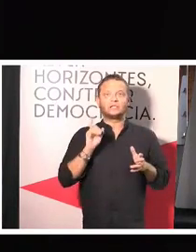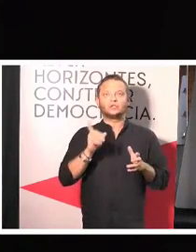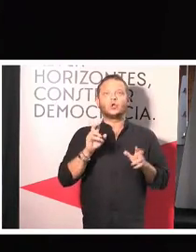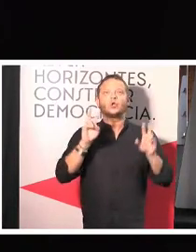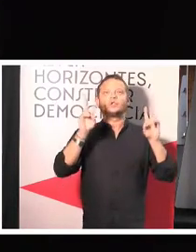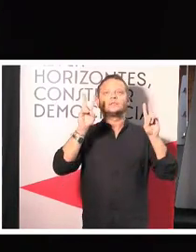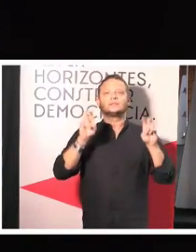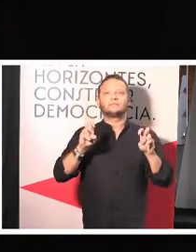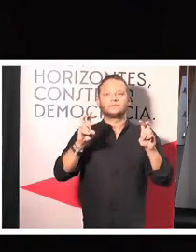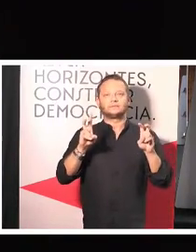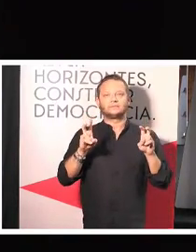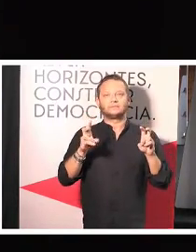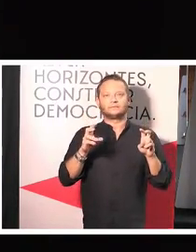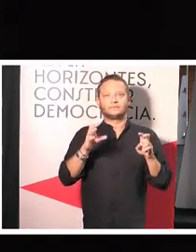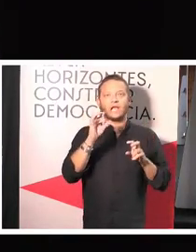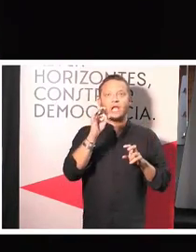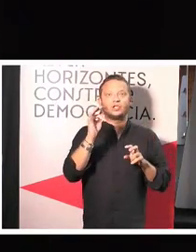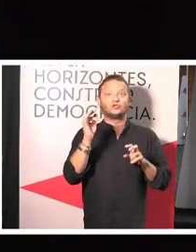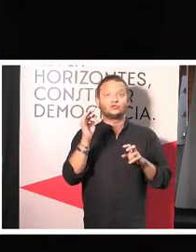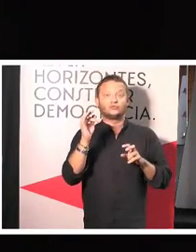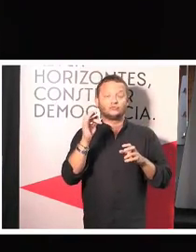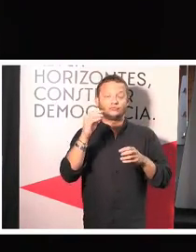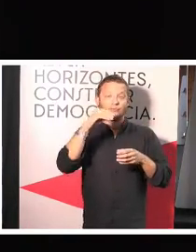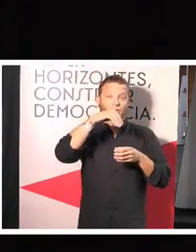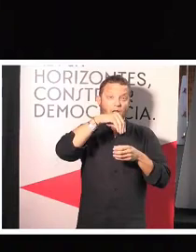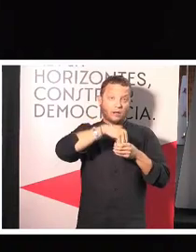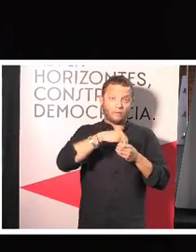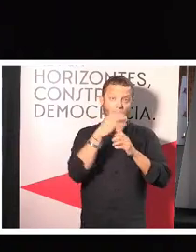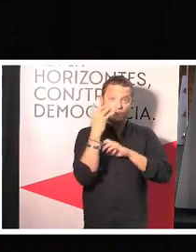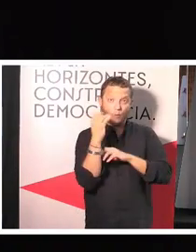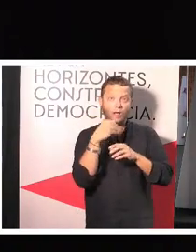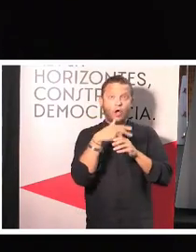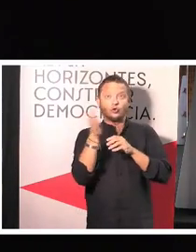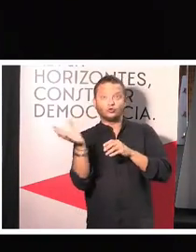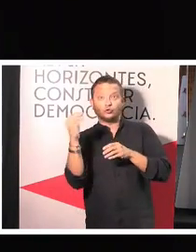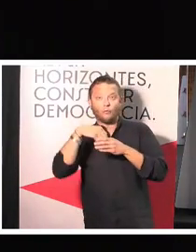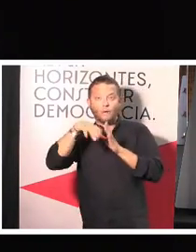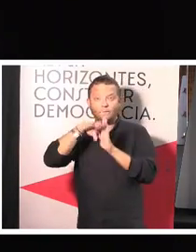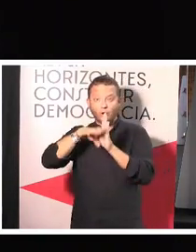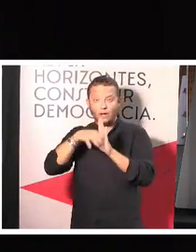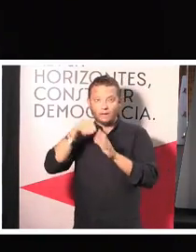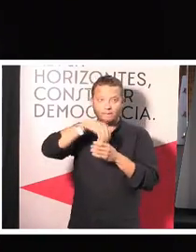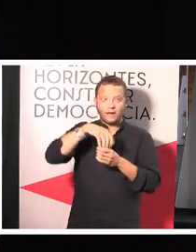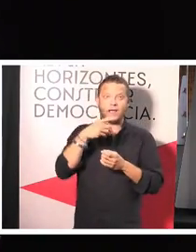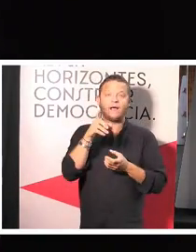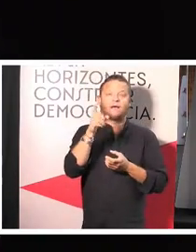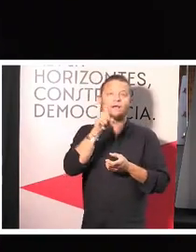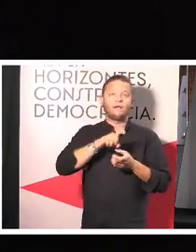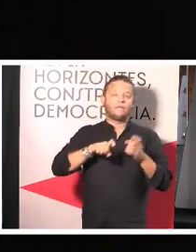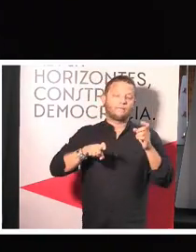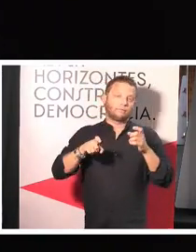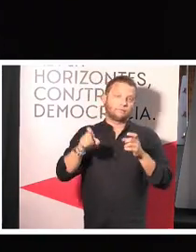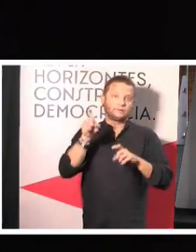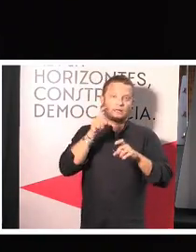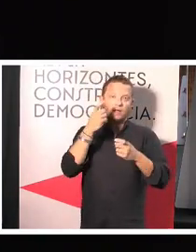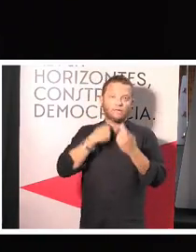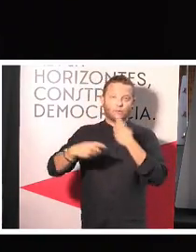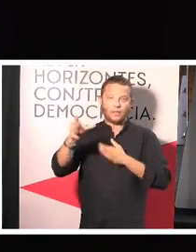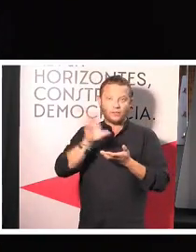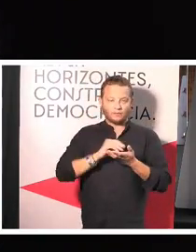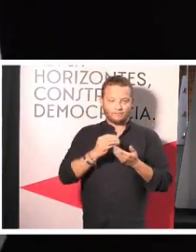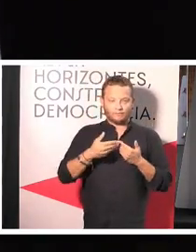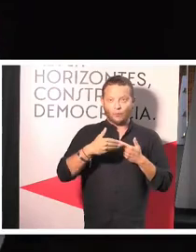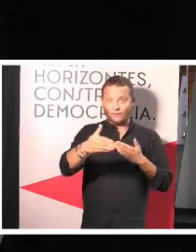todo en software y en hardware para acumular información. Nos prometen una